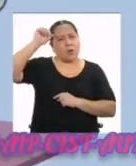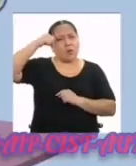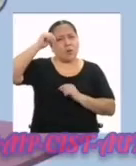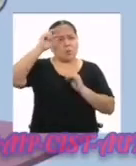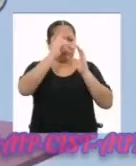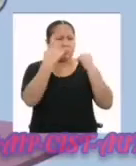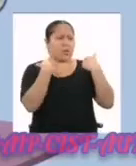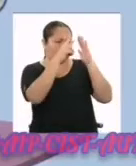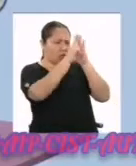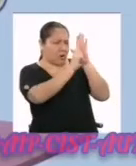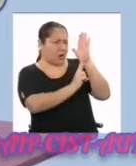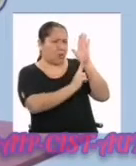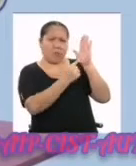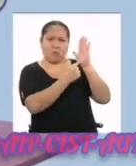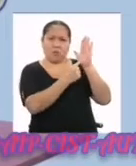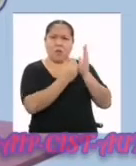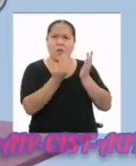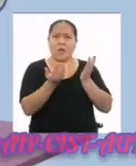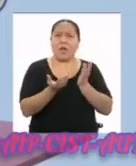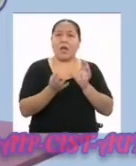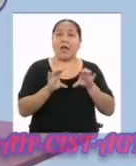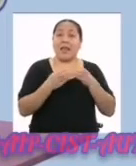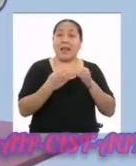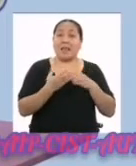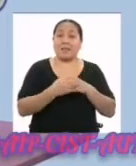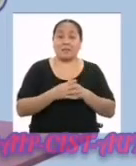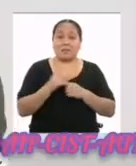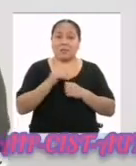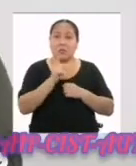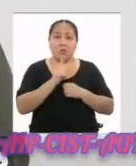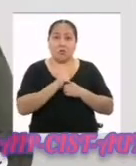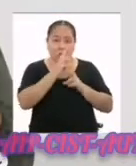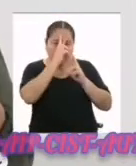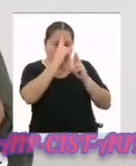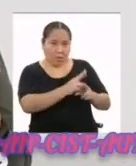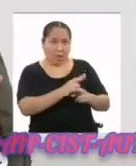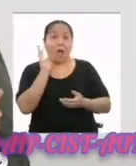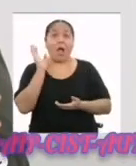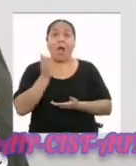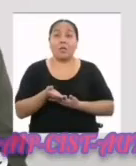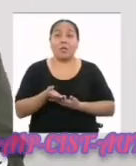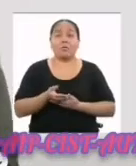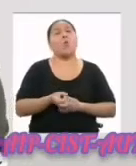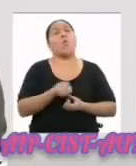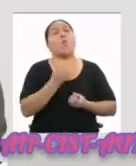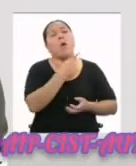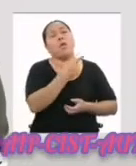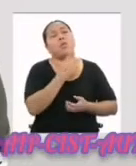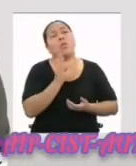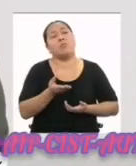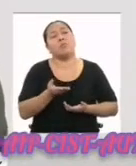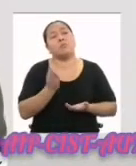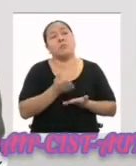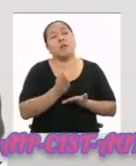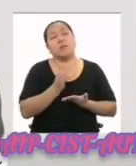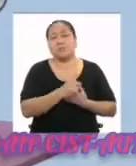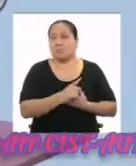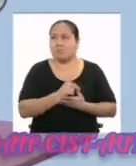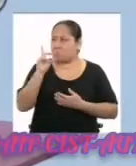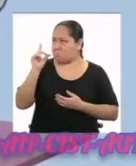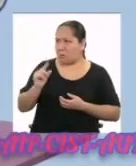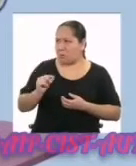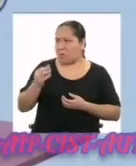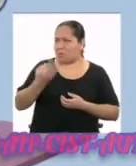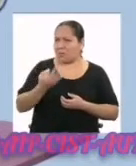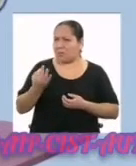un reglamento escolar y si lo incumplíamos había una sanción. ¿Y cuántas veces te castigaron a ti, Jonathan? Muy pocas, la